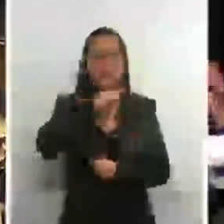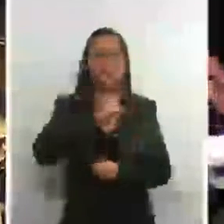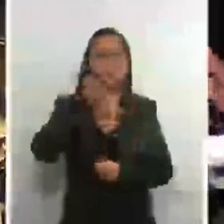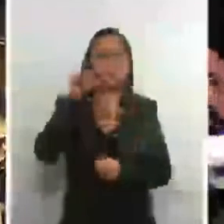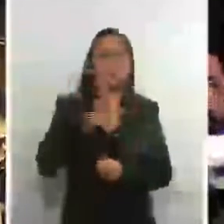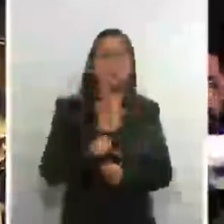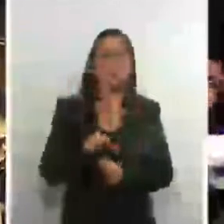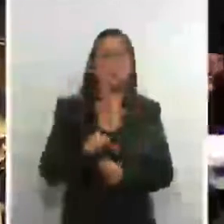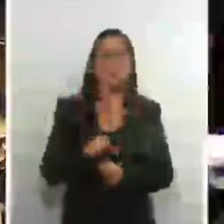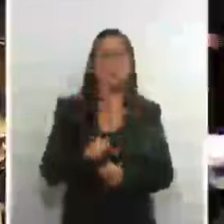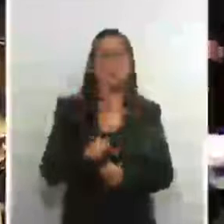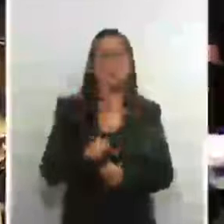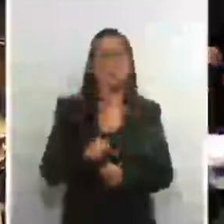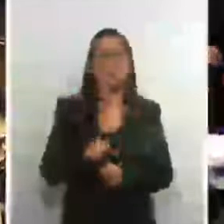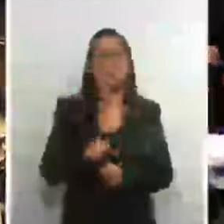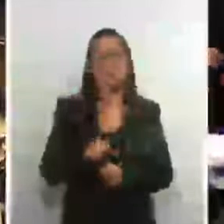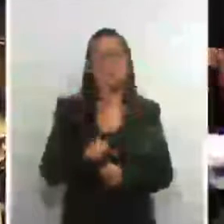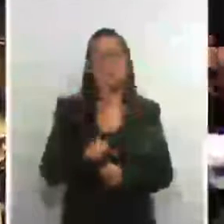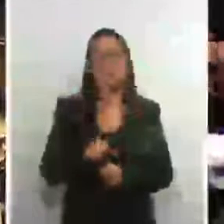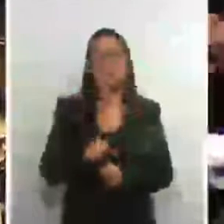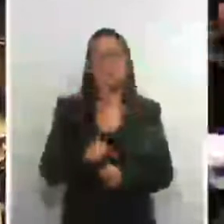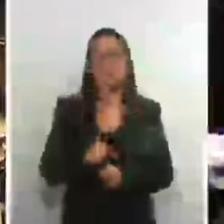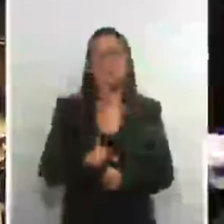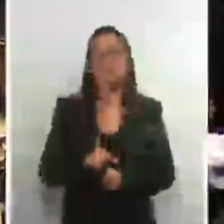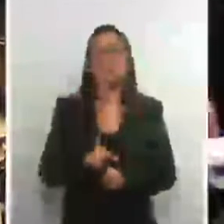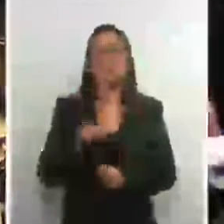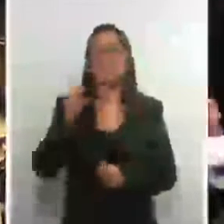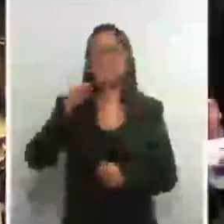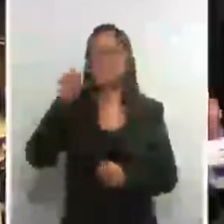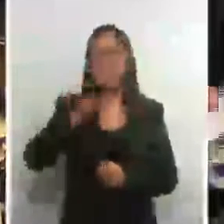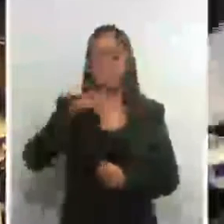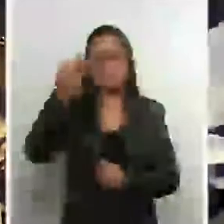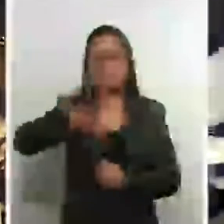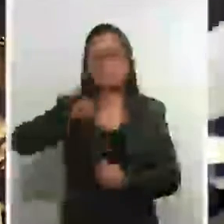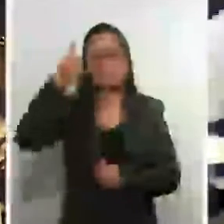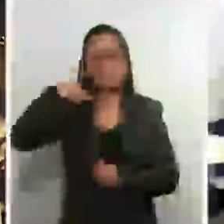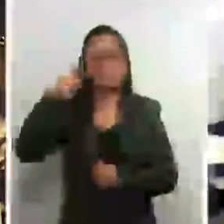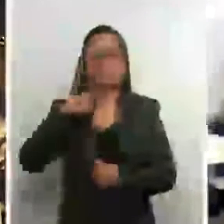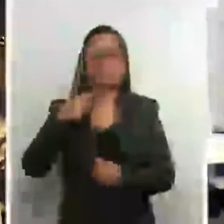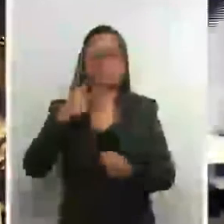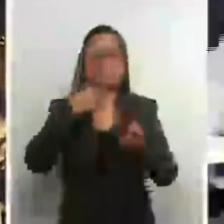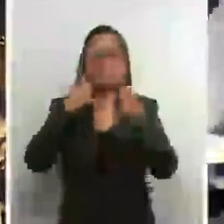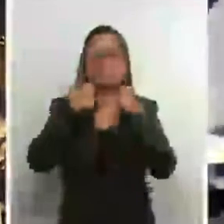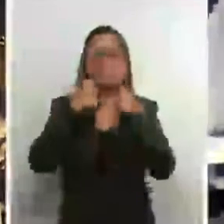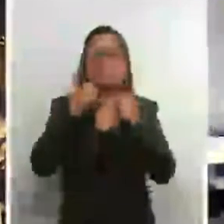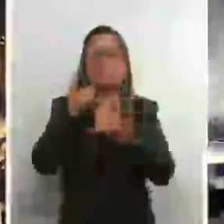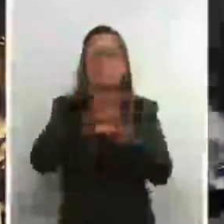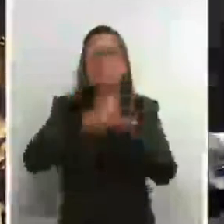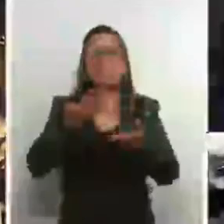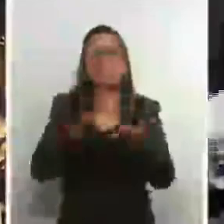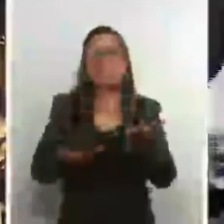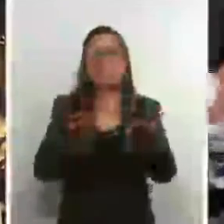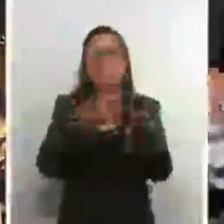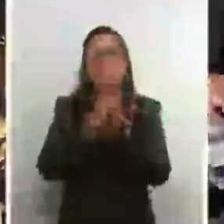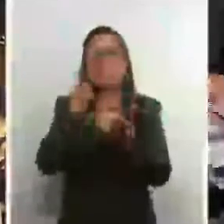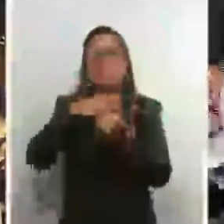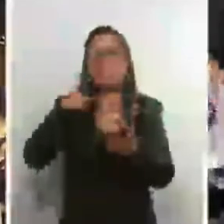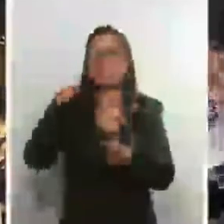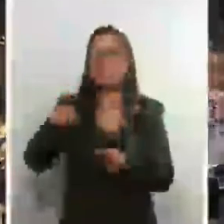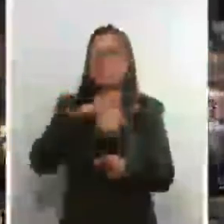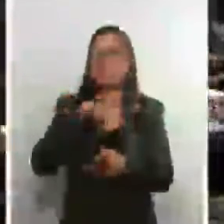votación económica se consulta a la Asamblea si se admite a discusión la propuesta hecha por